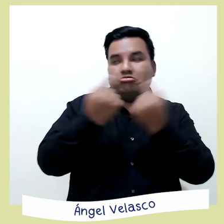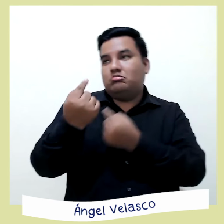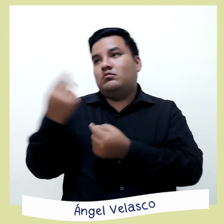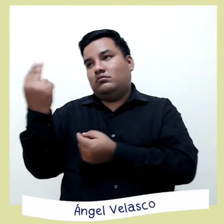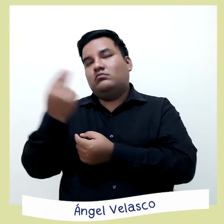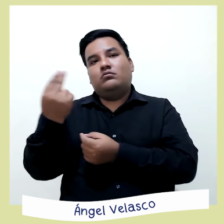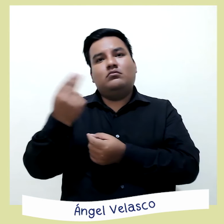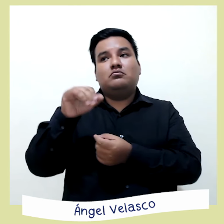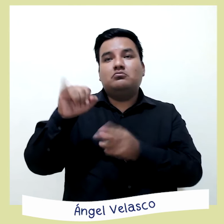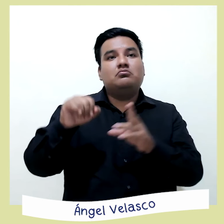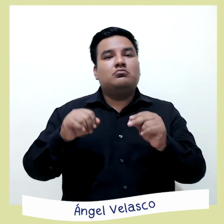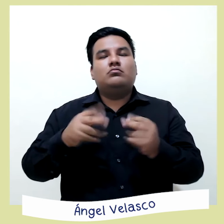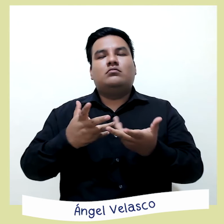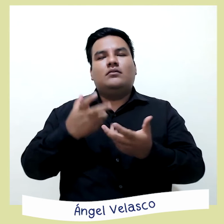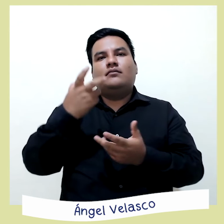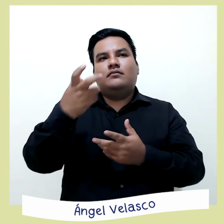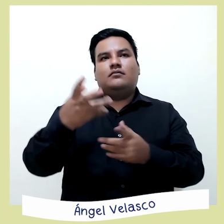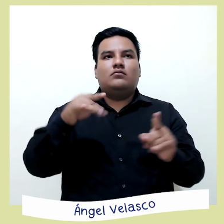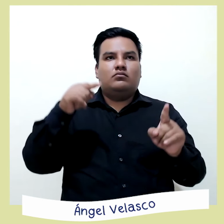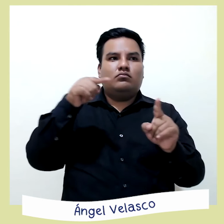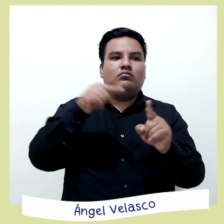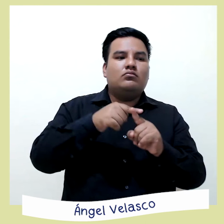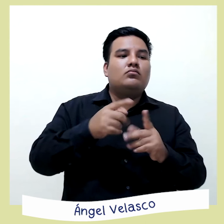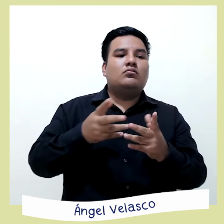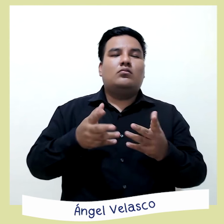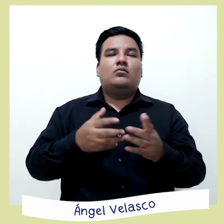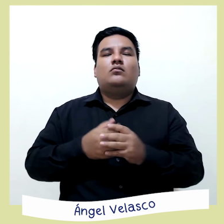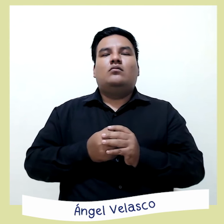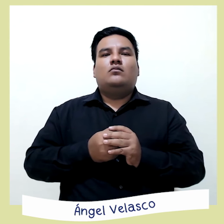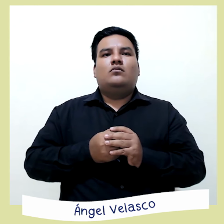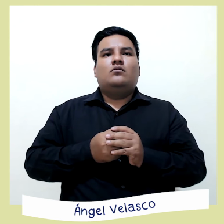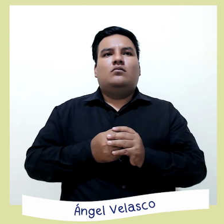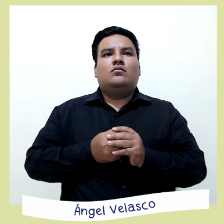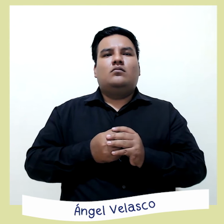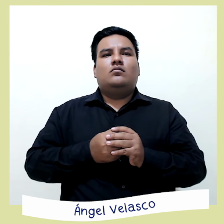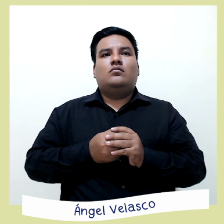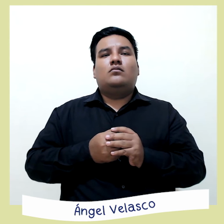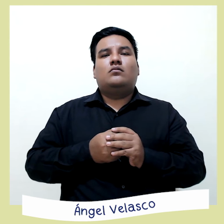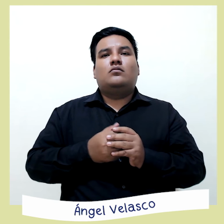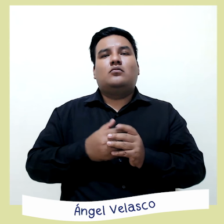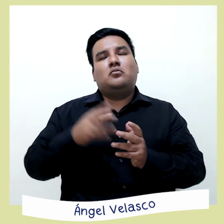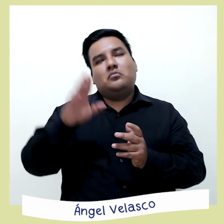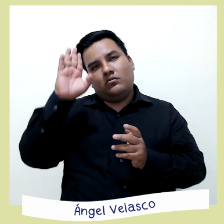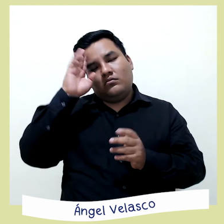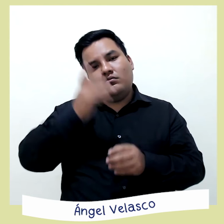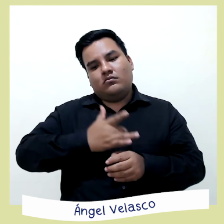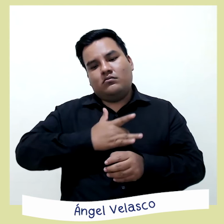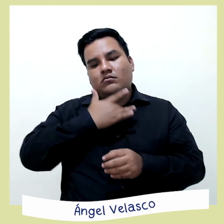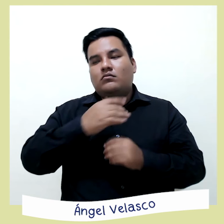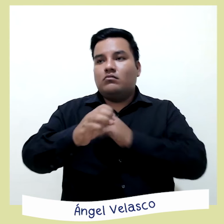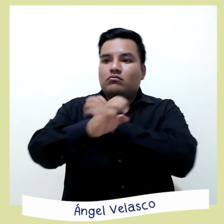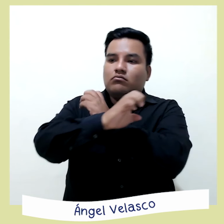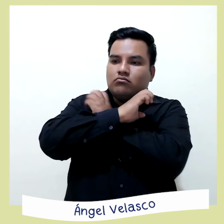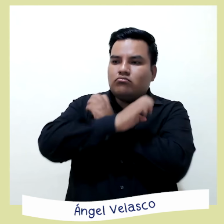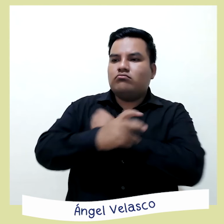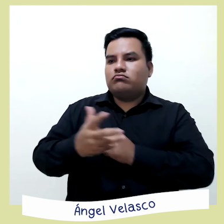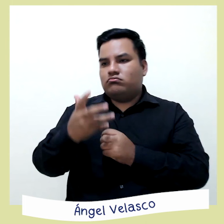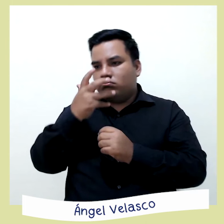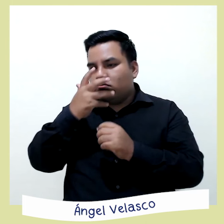la comunidad y de ver si realmente es necesario o no. Pero yo creo que sería un